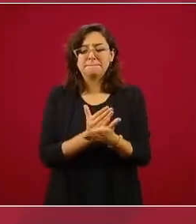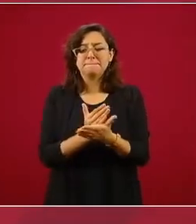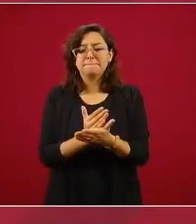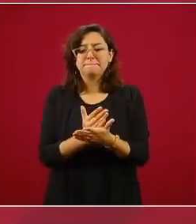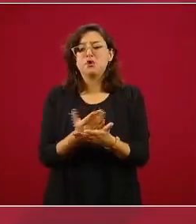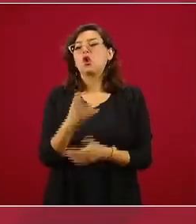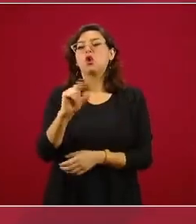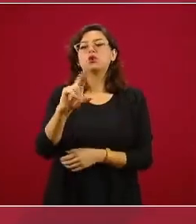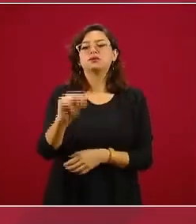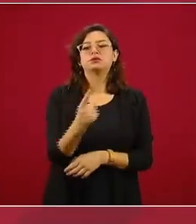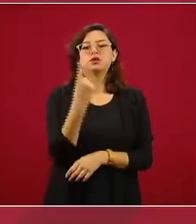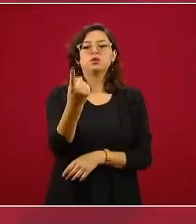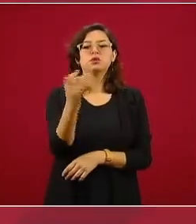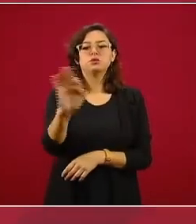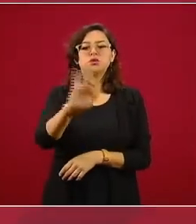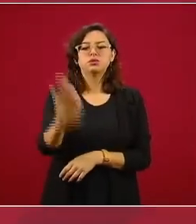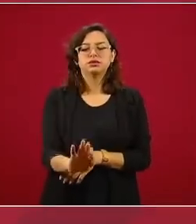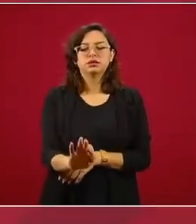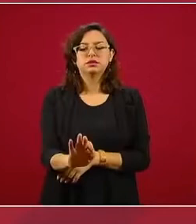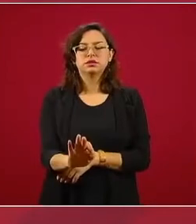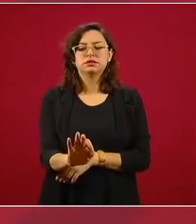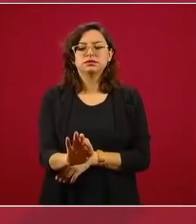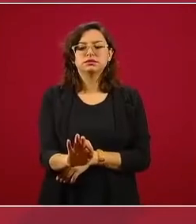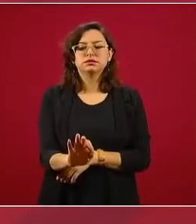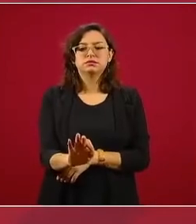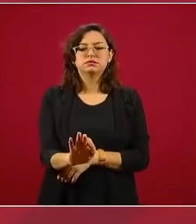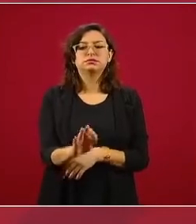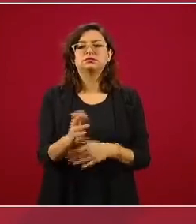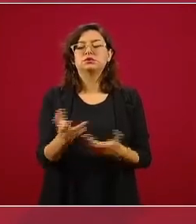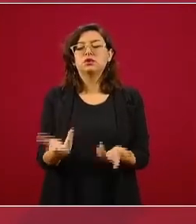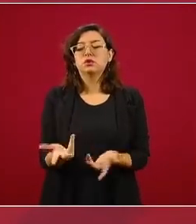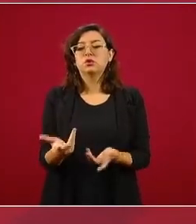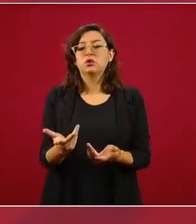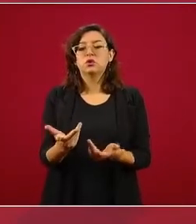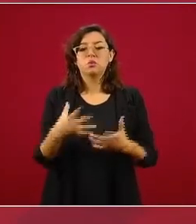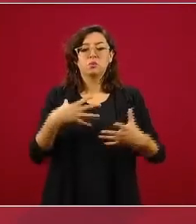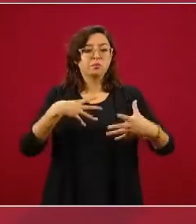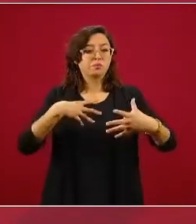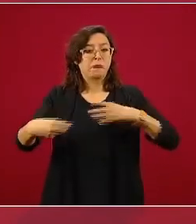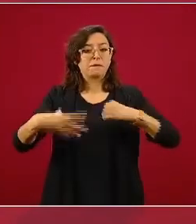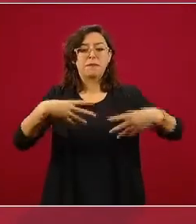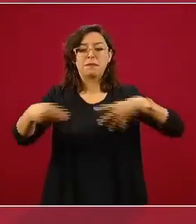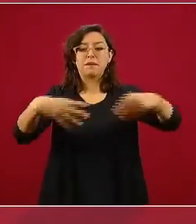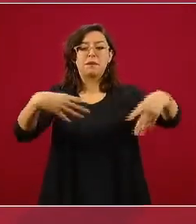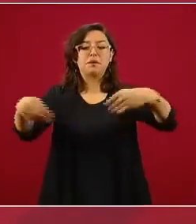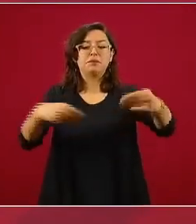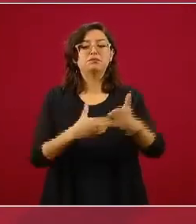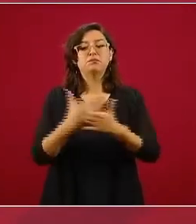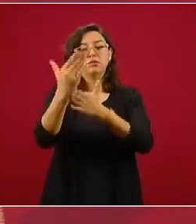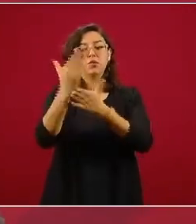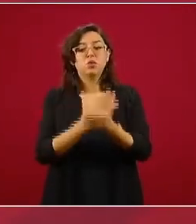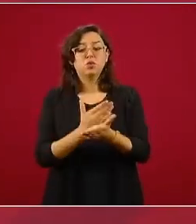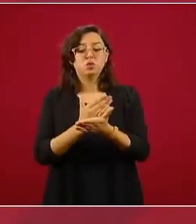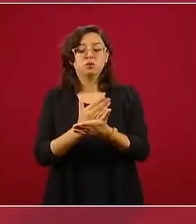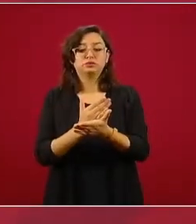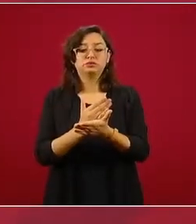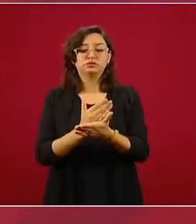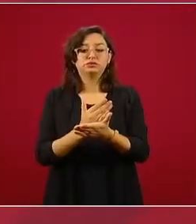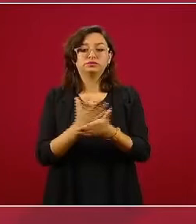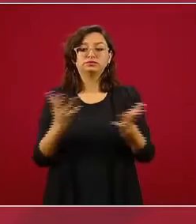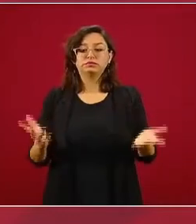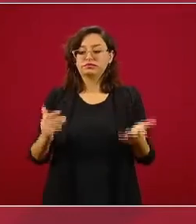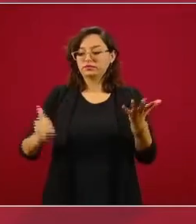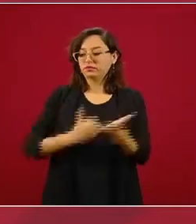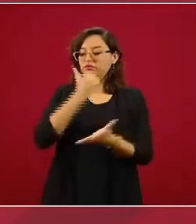hasta 81% el punto máximo de casos que se hubieran presentado en la Ciudad